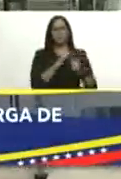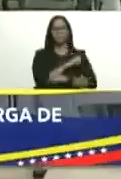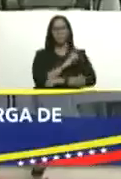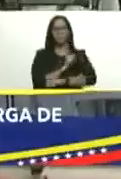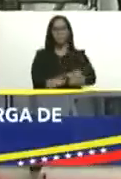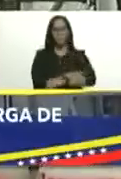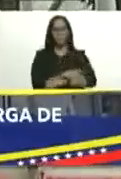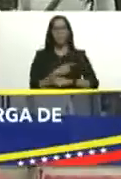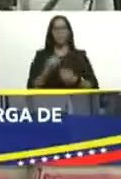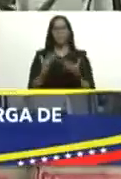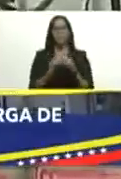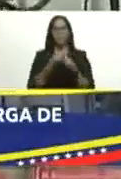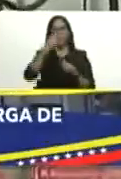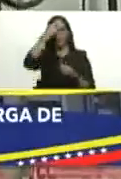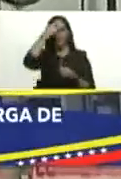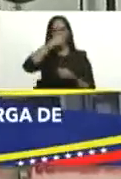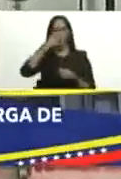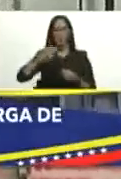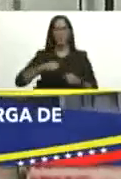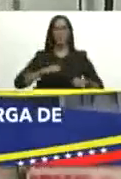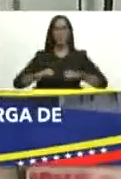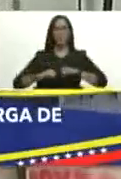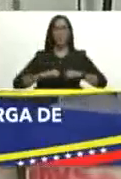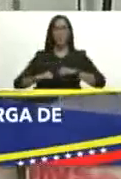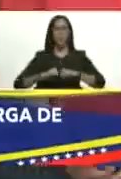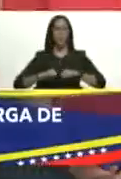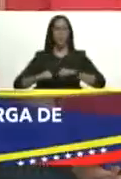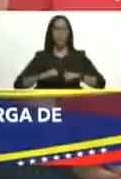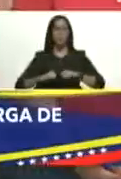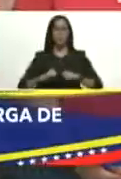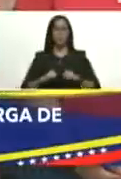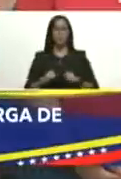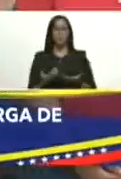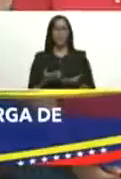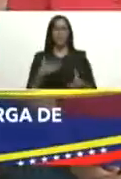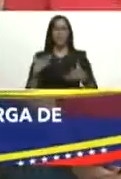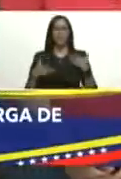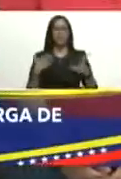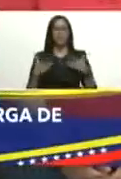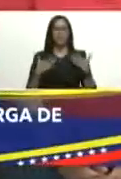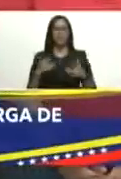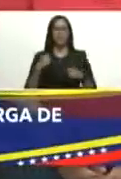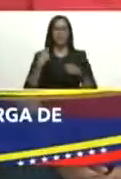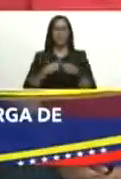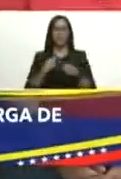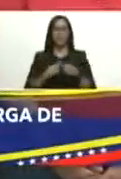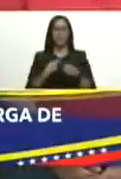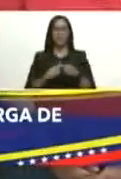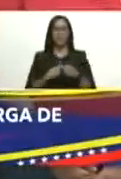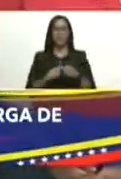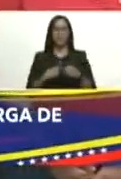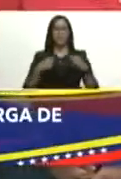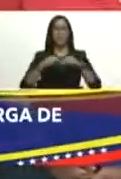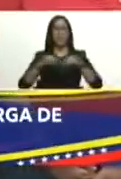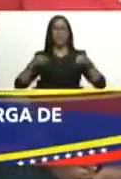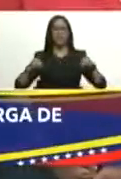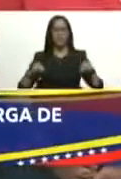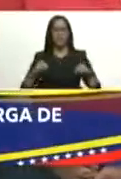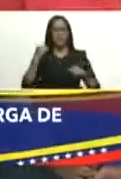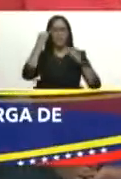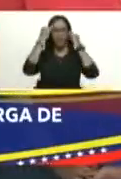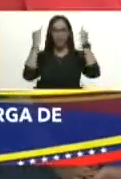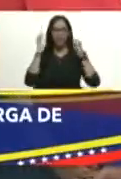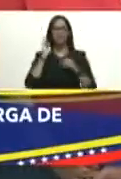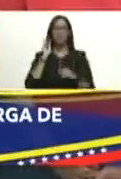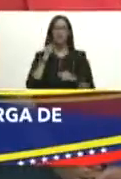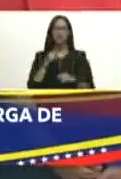con el pueblo. Movimos la operatividad de gas comunal al territorio. Imagínese usted